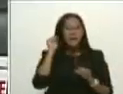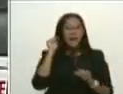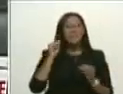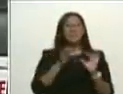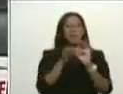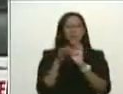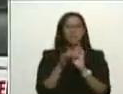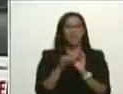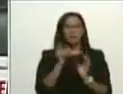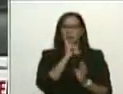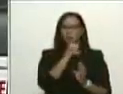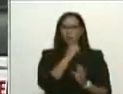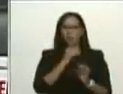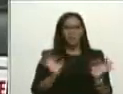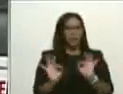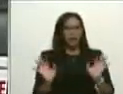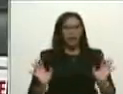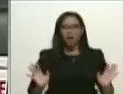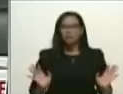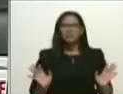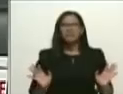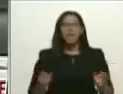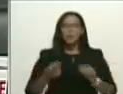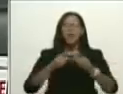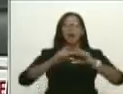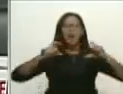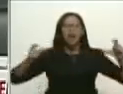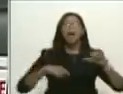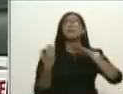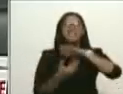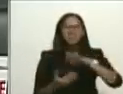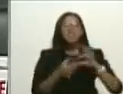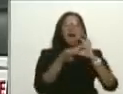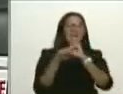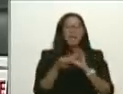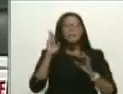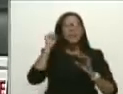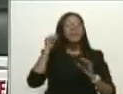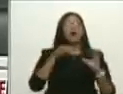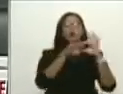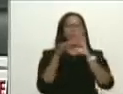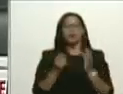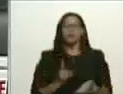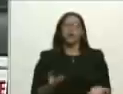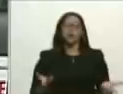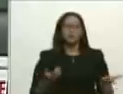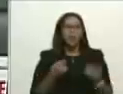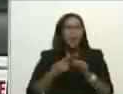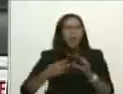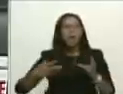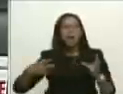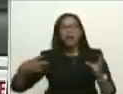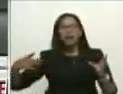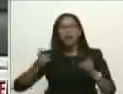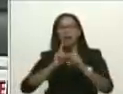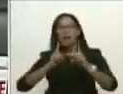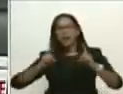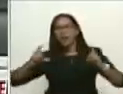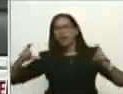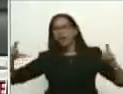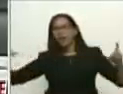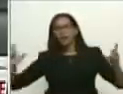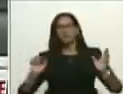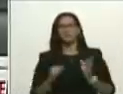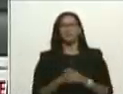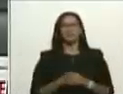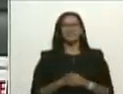puesto nombre a nada. Correcto. Porque es muy largo decir Plataforma Unitaria para... Uno pierde la... ¿cómo se llama? La respiración.